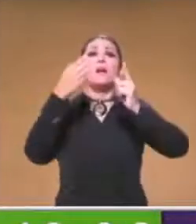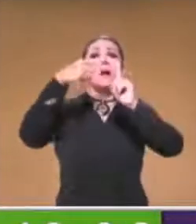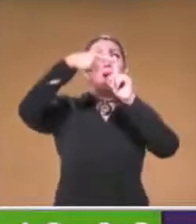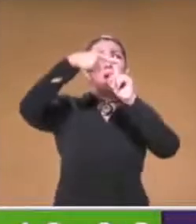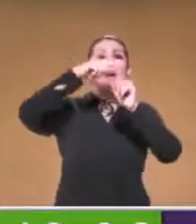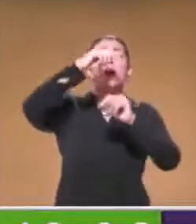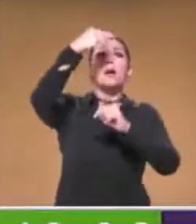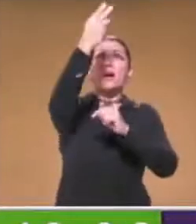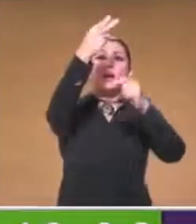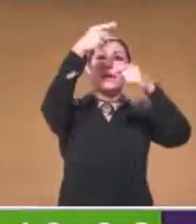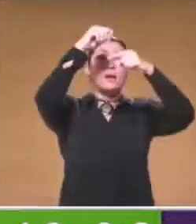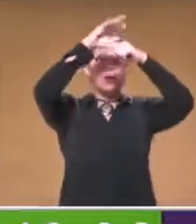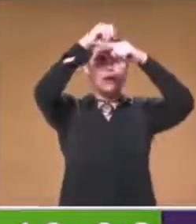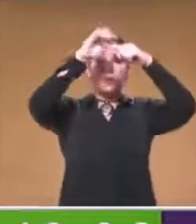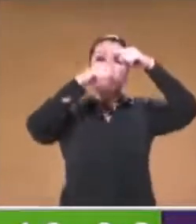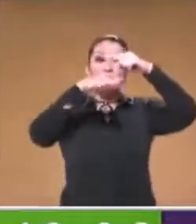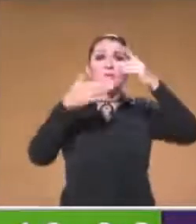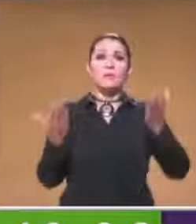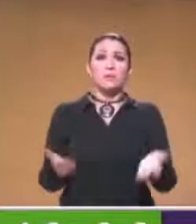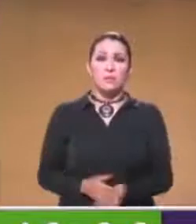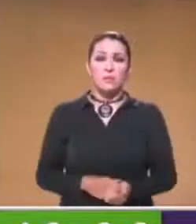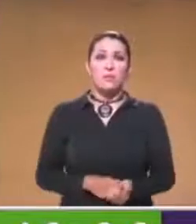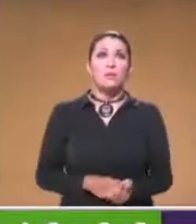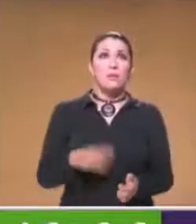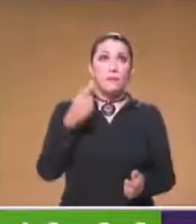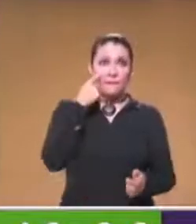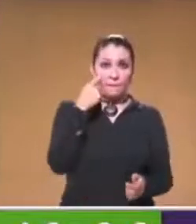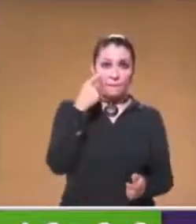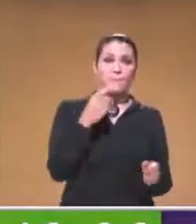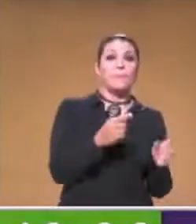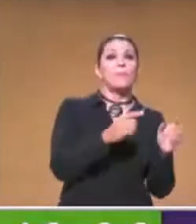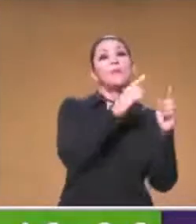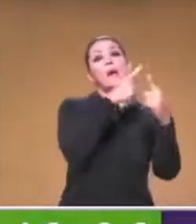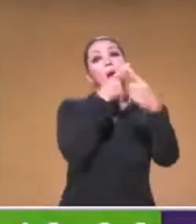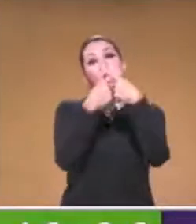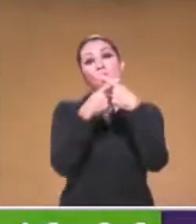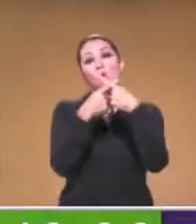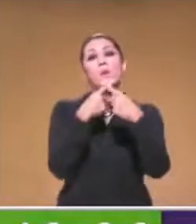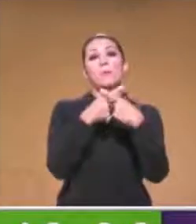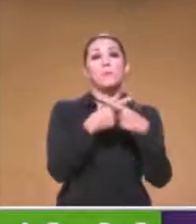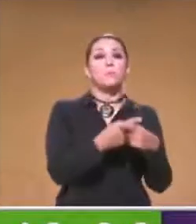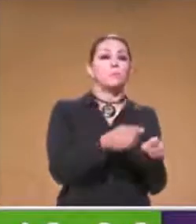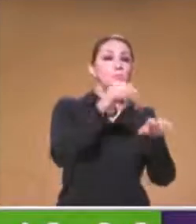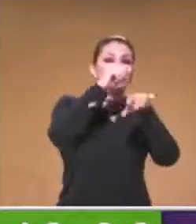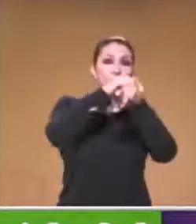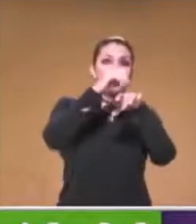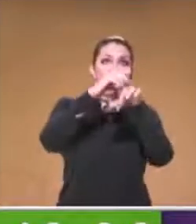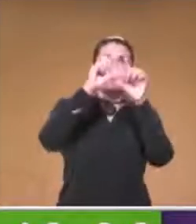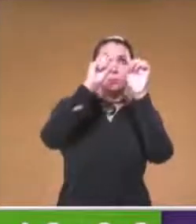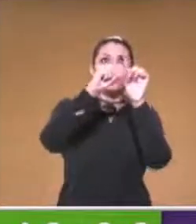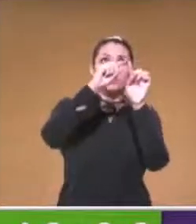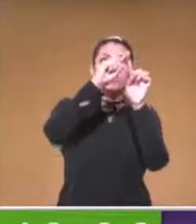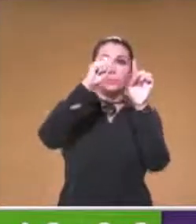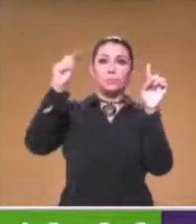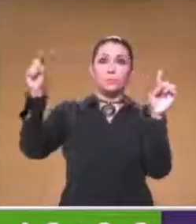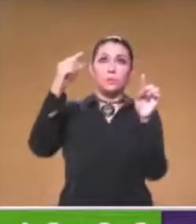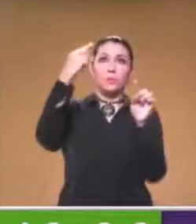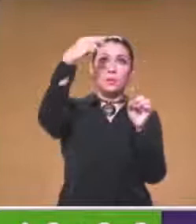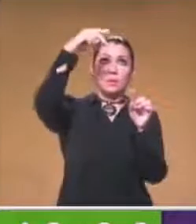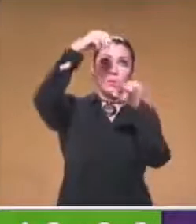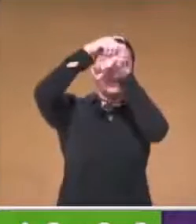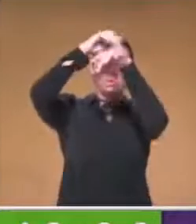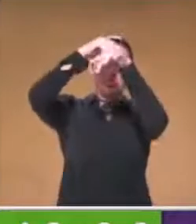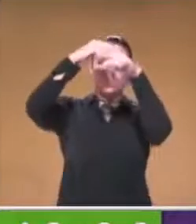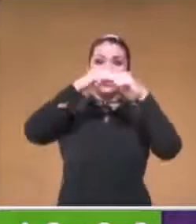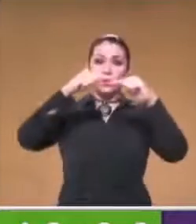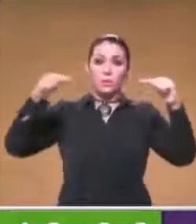esto sería igual a tener, se escribe de la siguiente manera. Escribo el número arriba en el numerador y abajo pongo una potencia